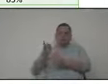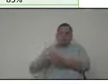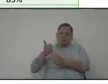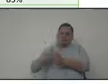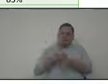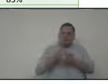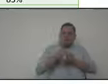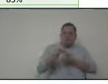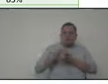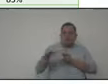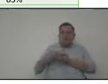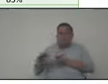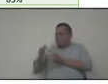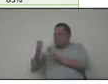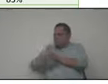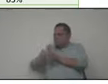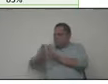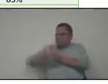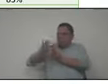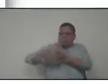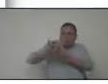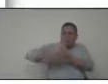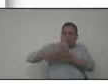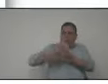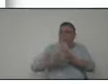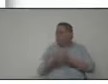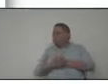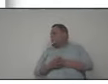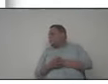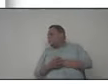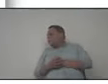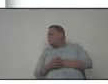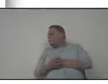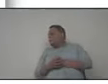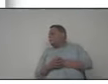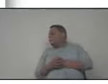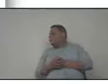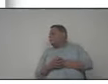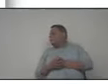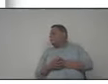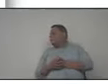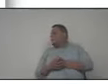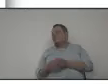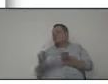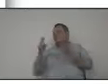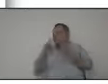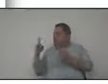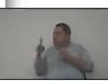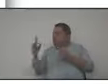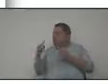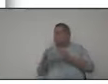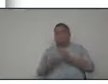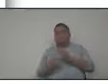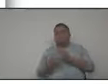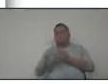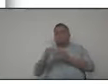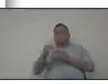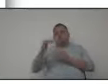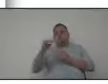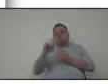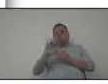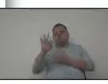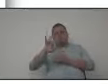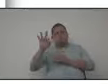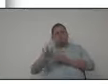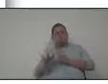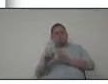municipio. En el componente demográfico podemos ver una pirámide poblacional